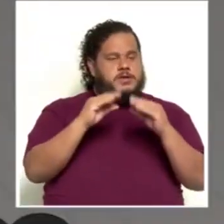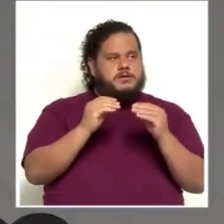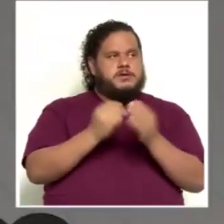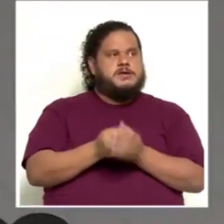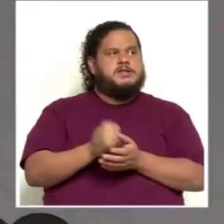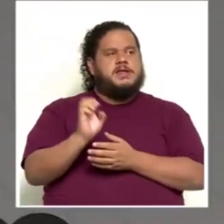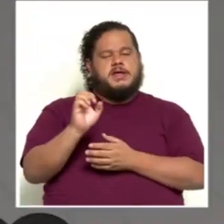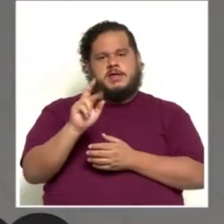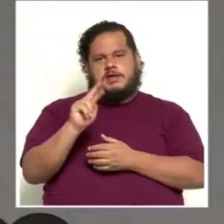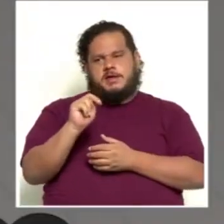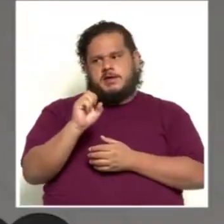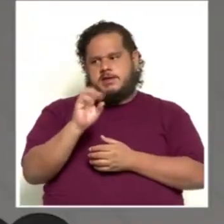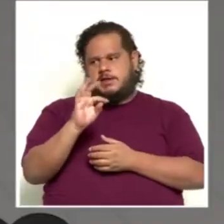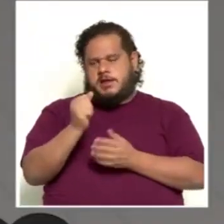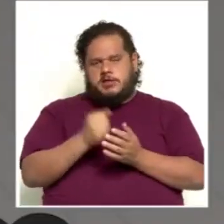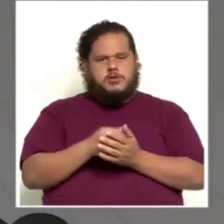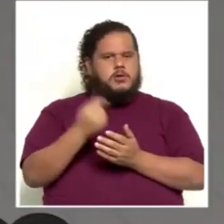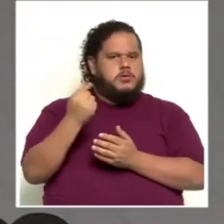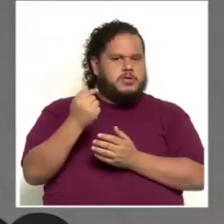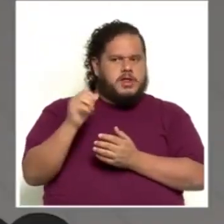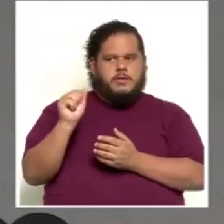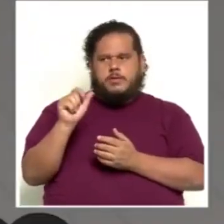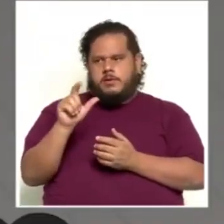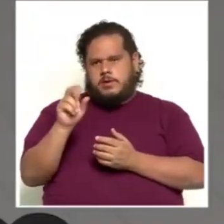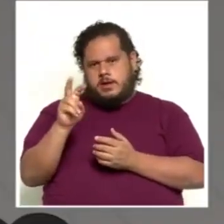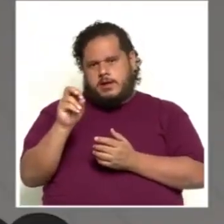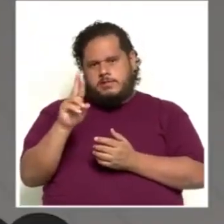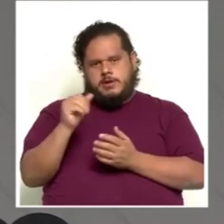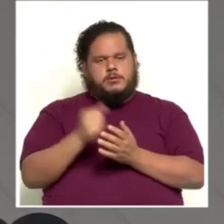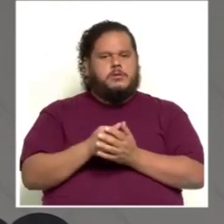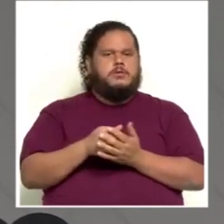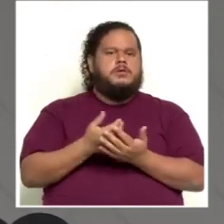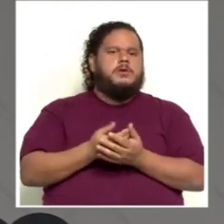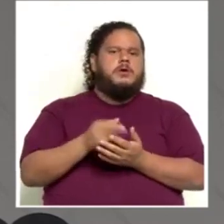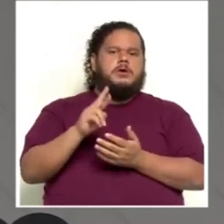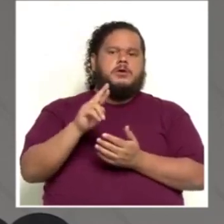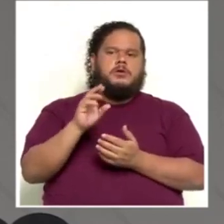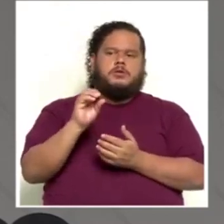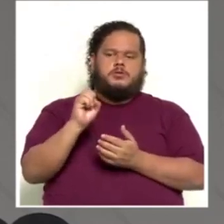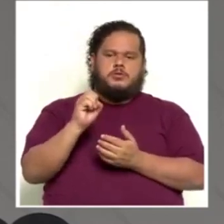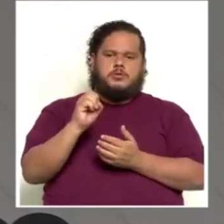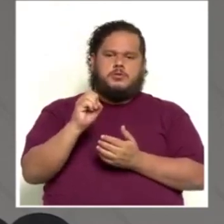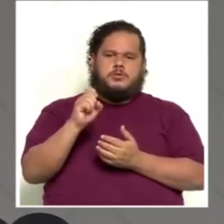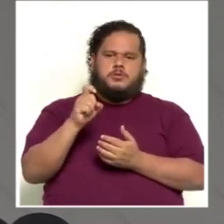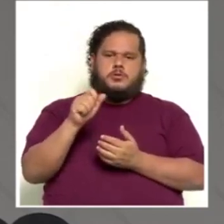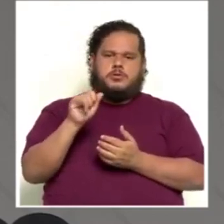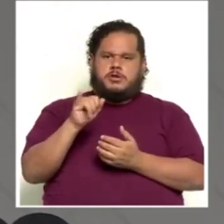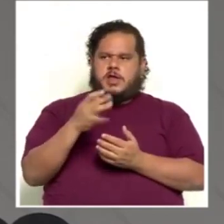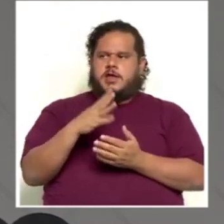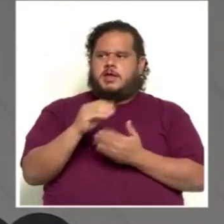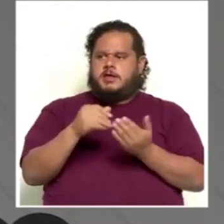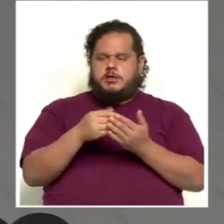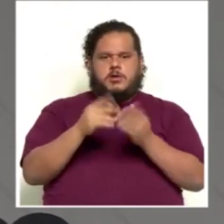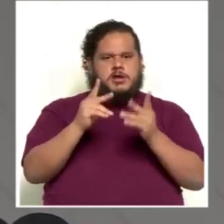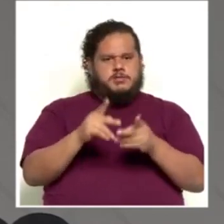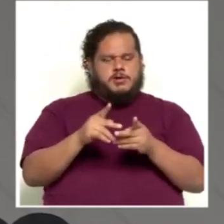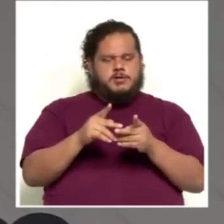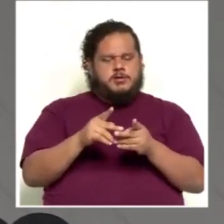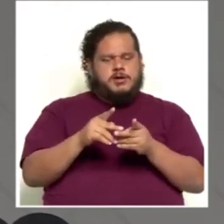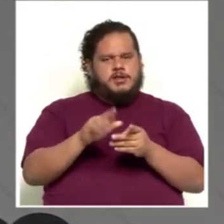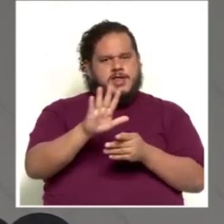don Ernesto, don Gustavo, don Álvaro, colegas Roxay, don Carlos y a todas las amables personas que siguen